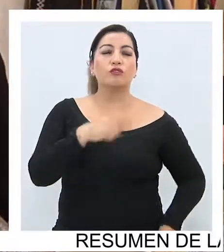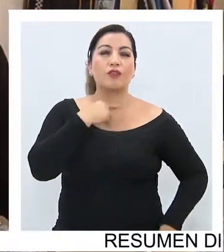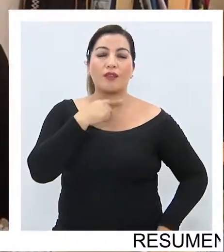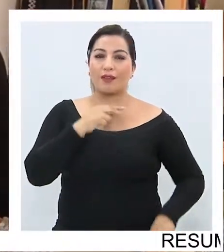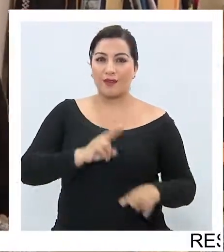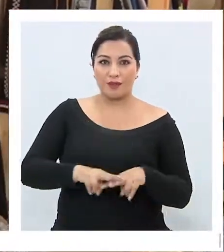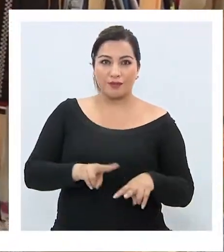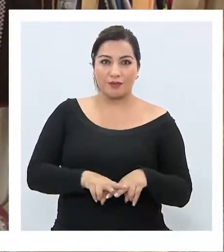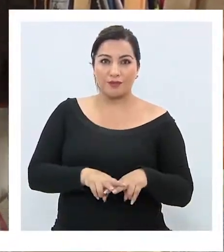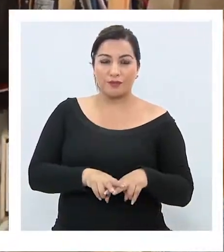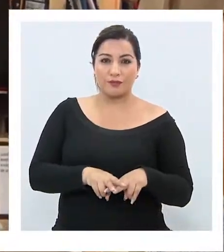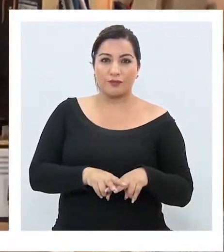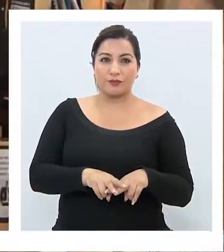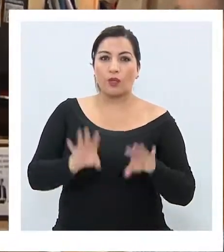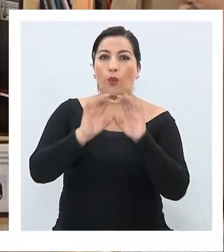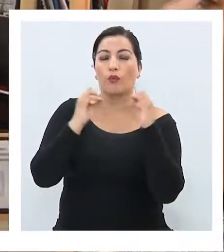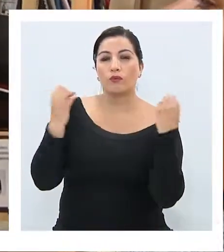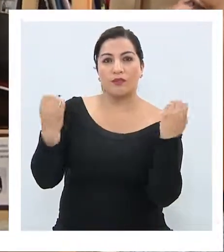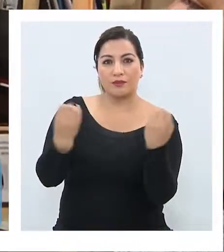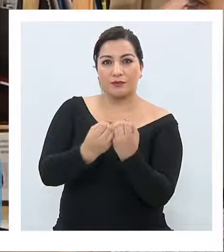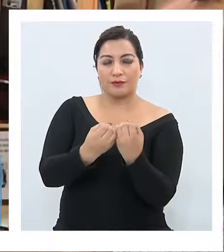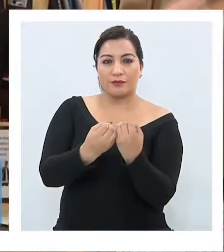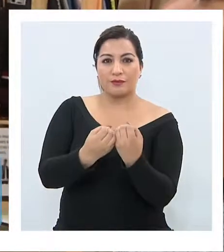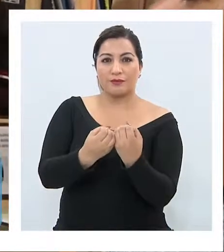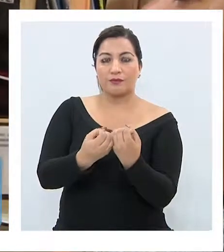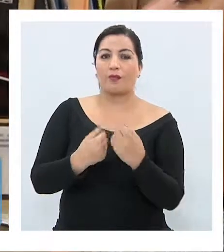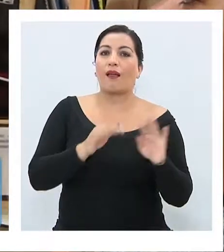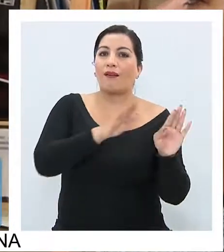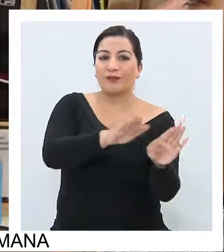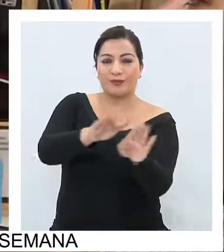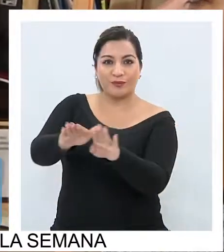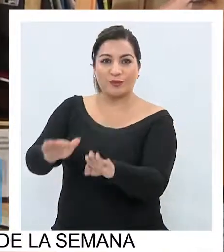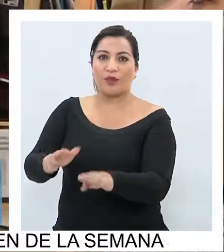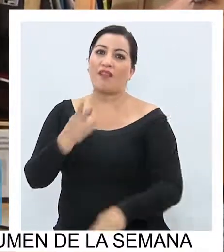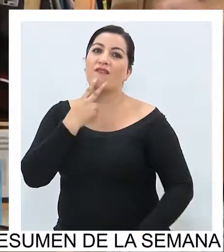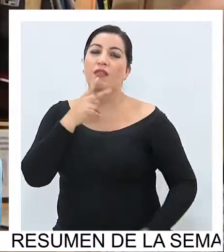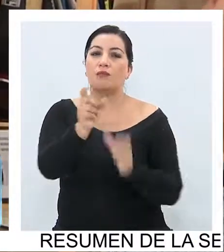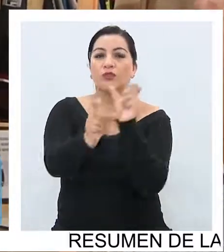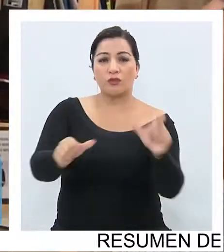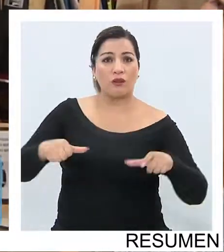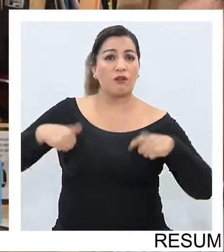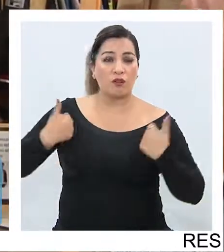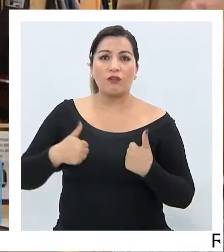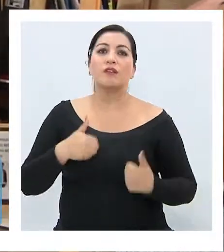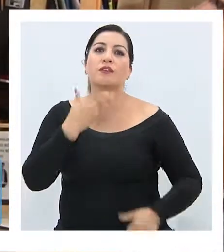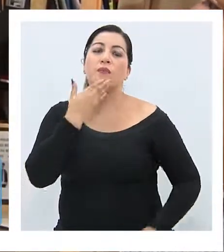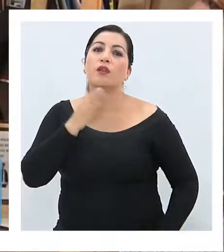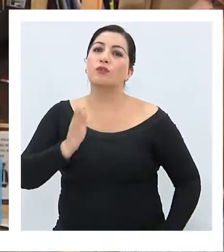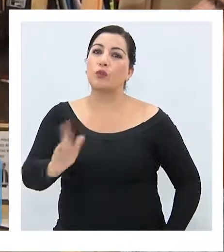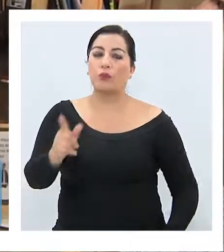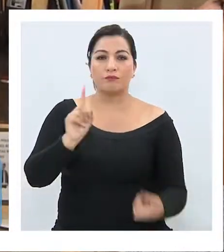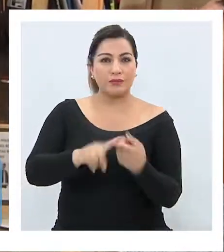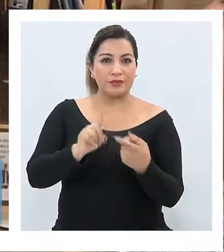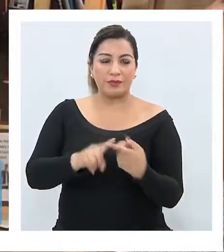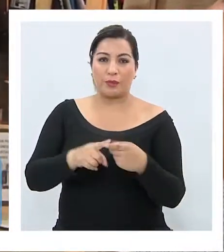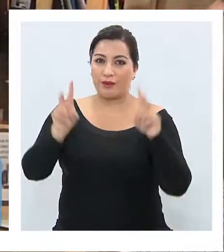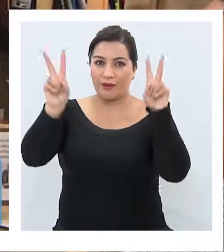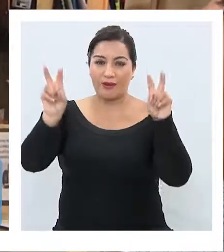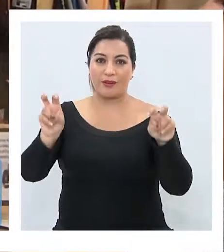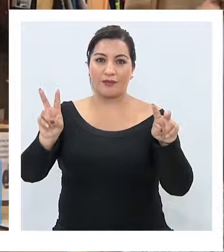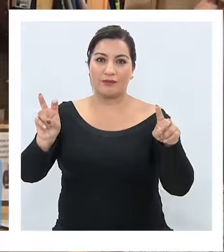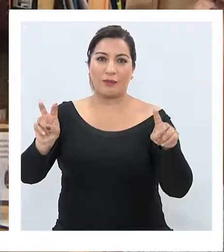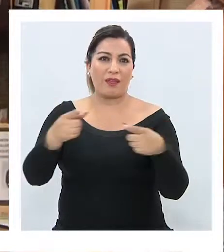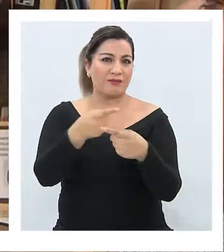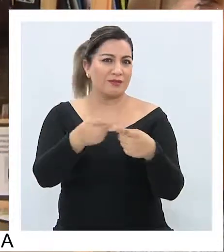hoy día con esta organización es poder aportar a la vida juvenil y también a sigan participando en temas tan